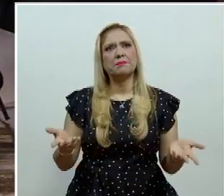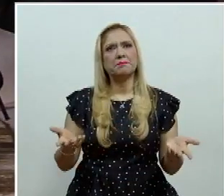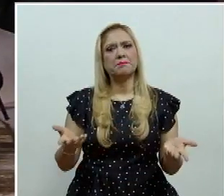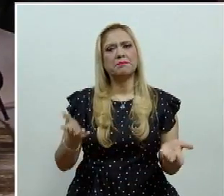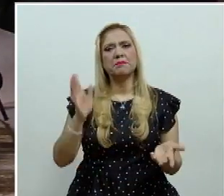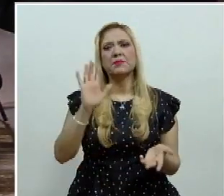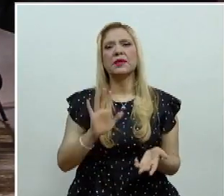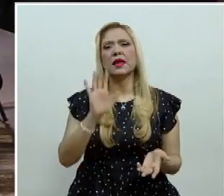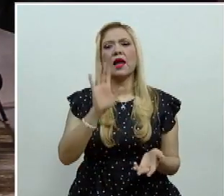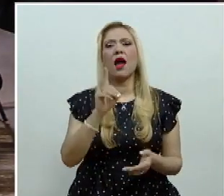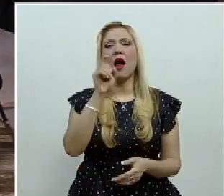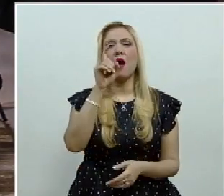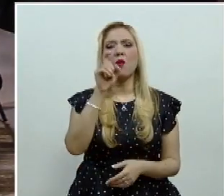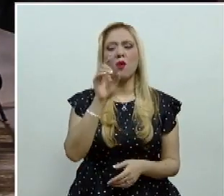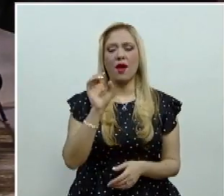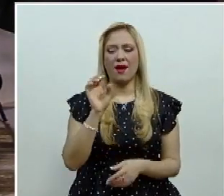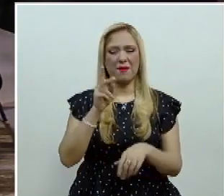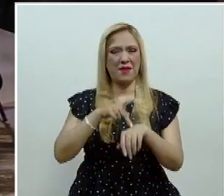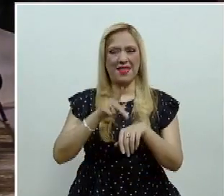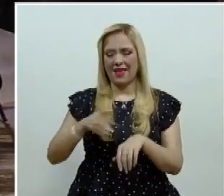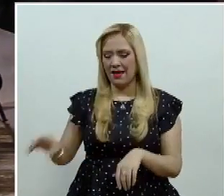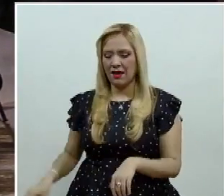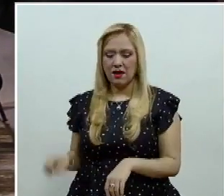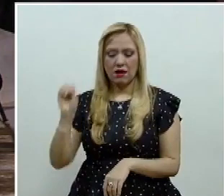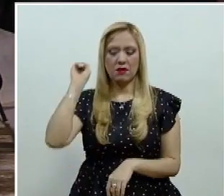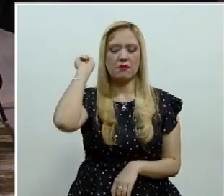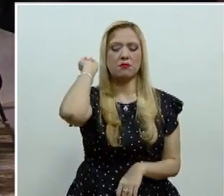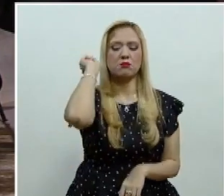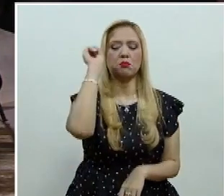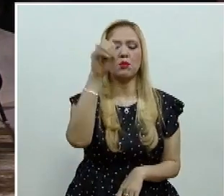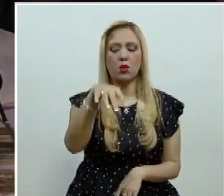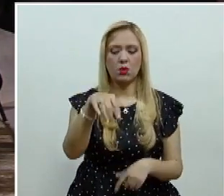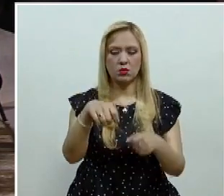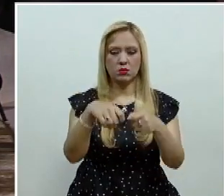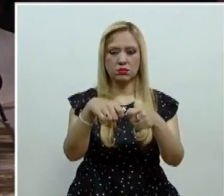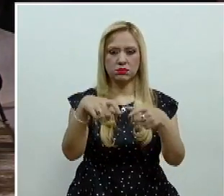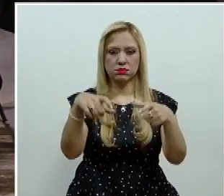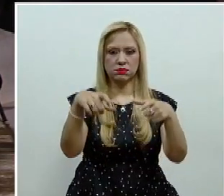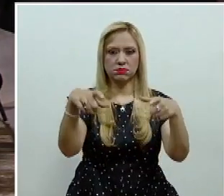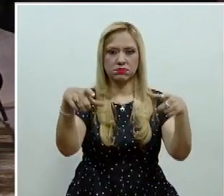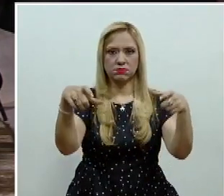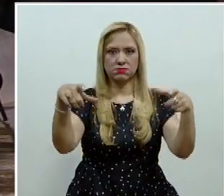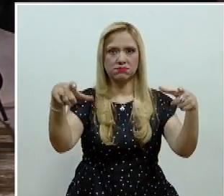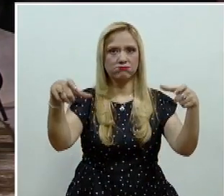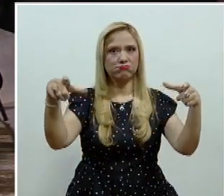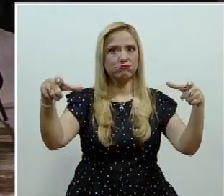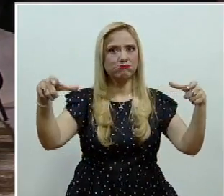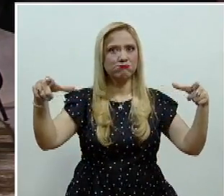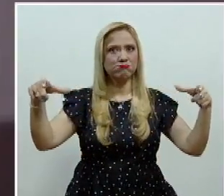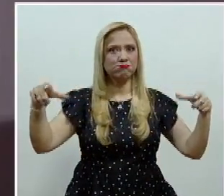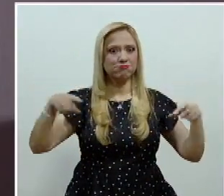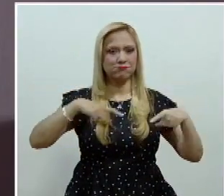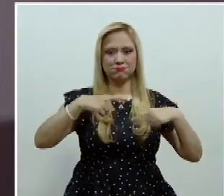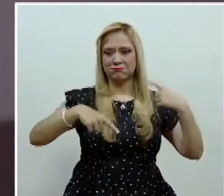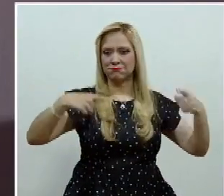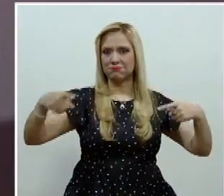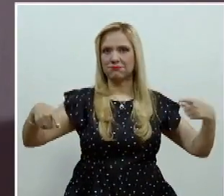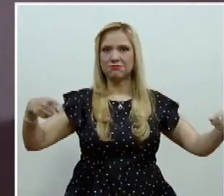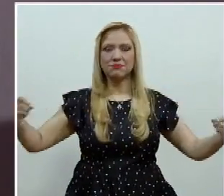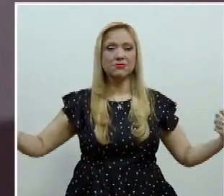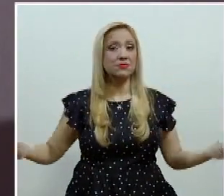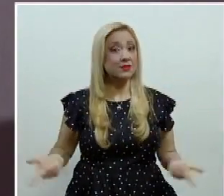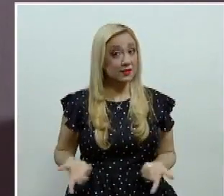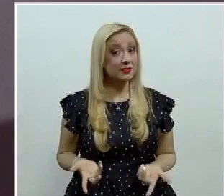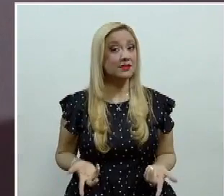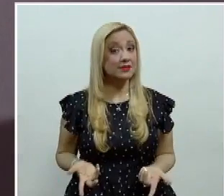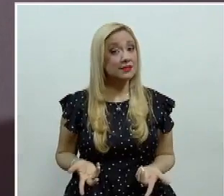una piedra en el agua y cómo va pasando, todas estas personas llegan a ser víctimas. Y